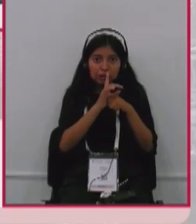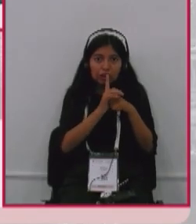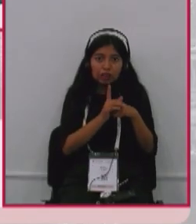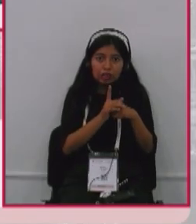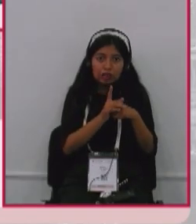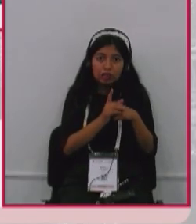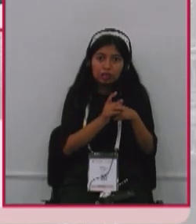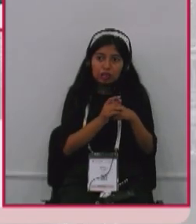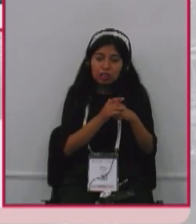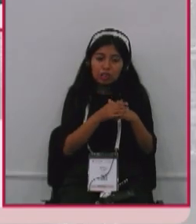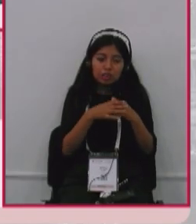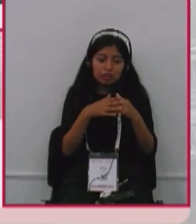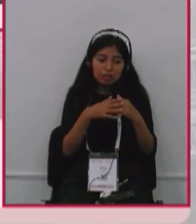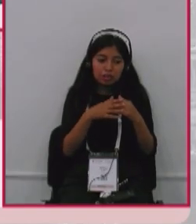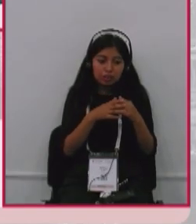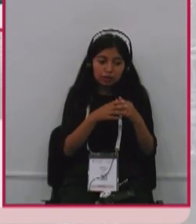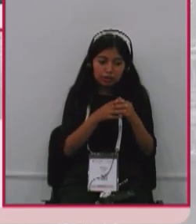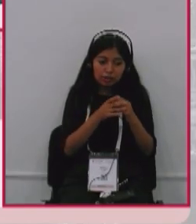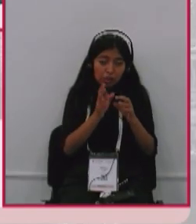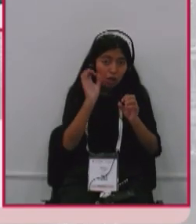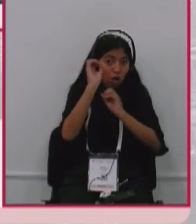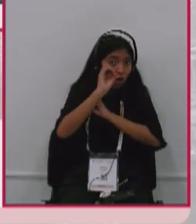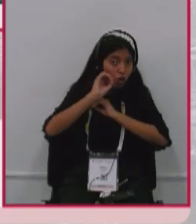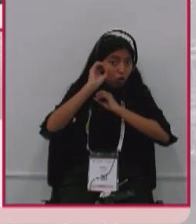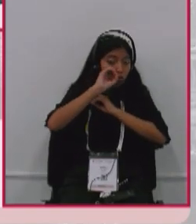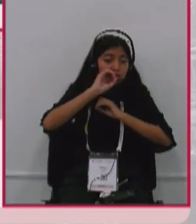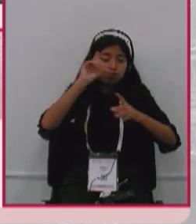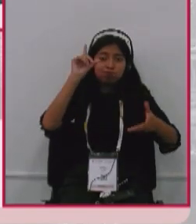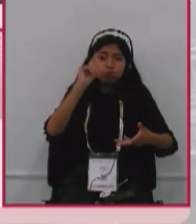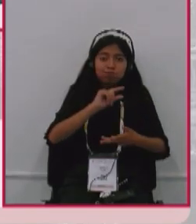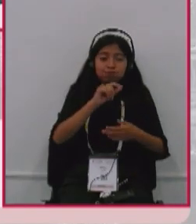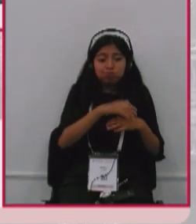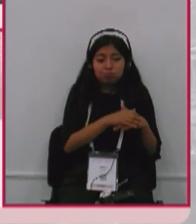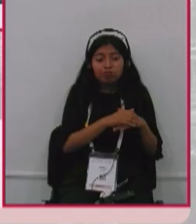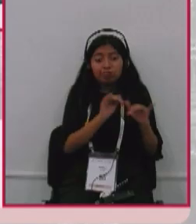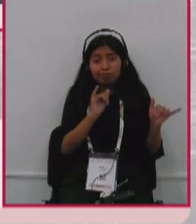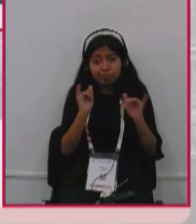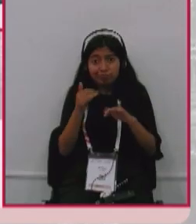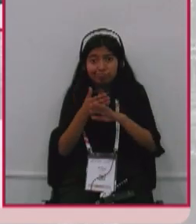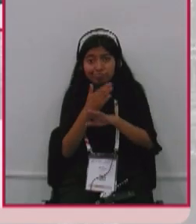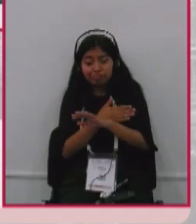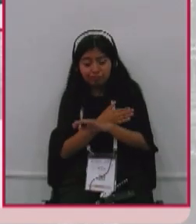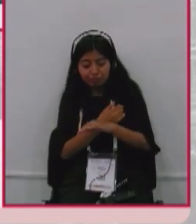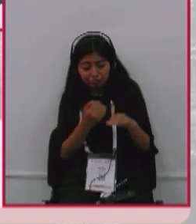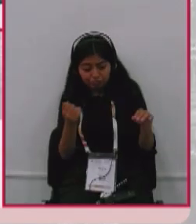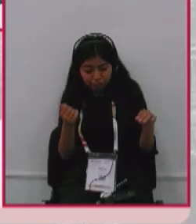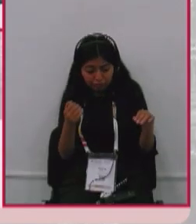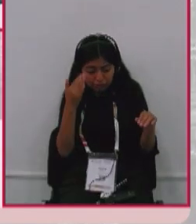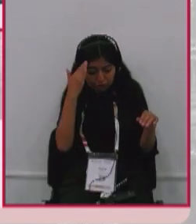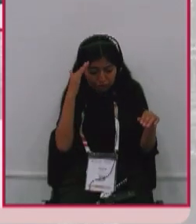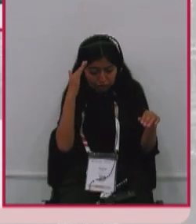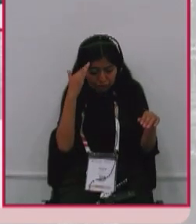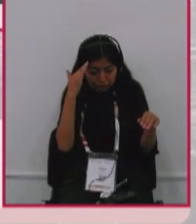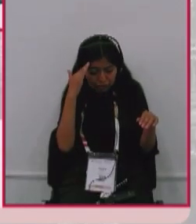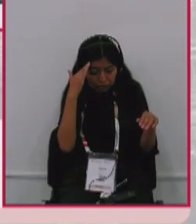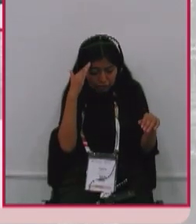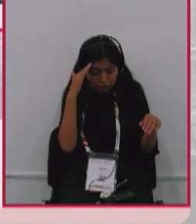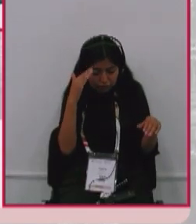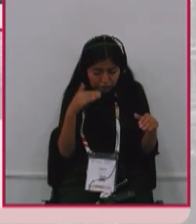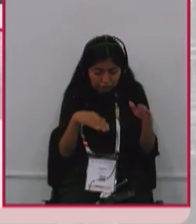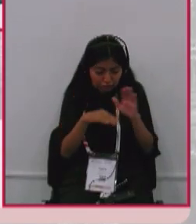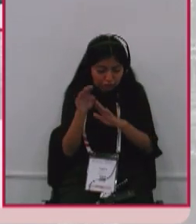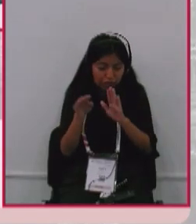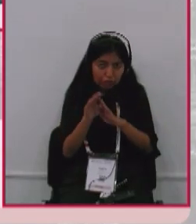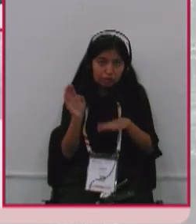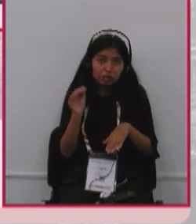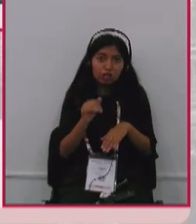lixiviación secundaria, donde el oro que queda ya es poco, ya no es lo mismo que un mineral fresco. Sabíamos que íbamos a tener un poco más de